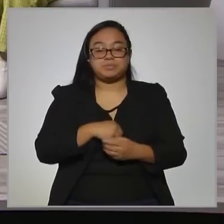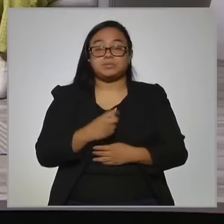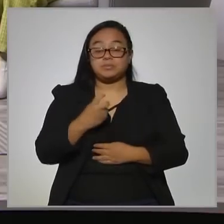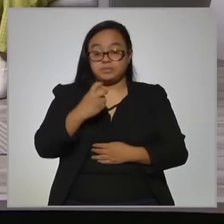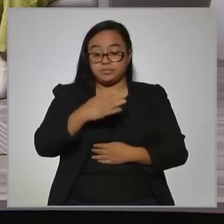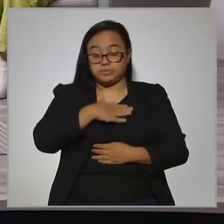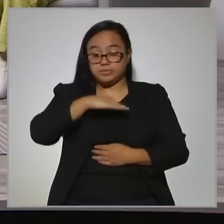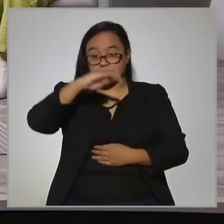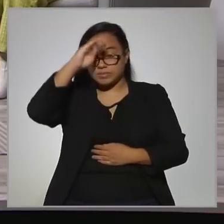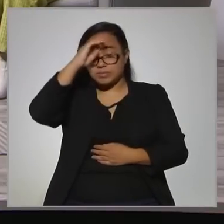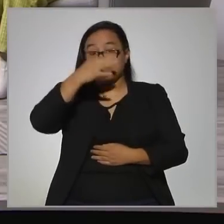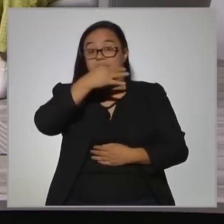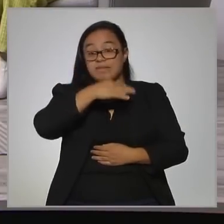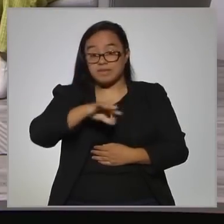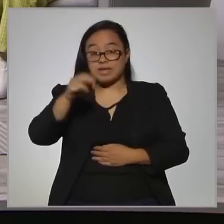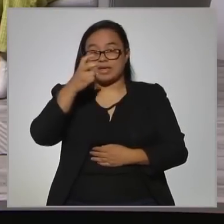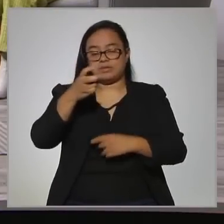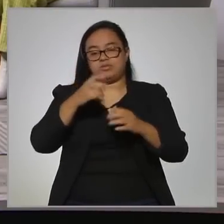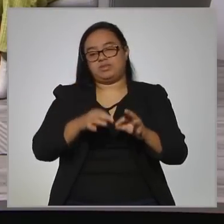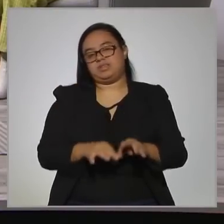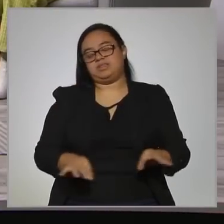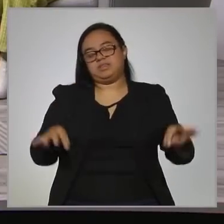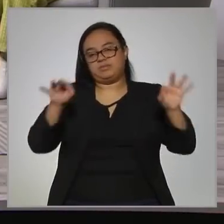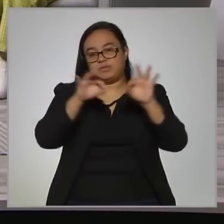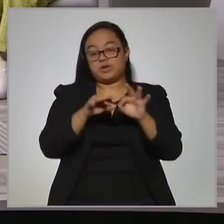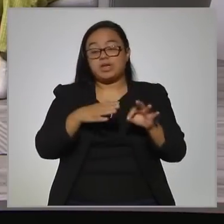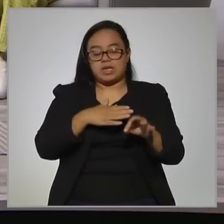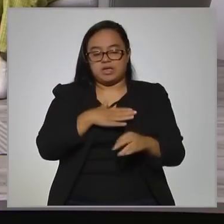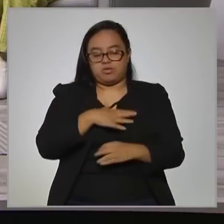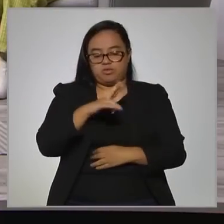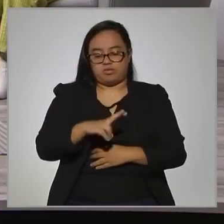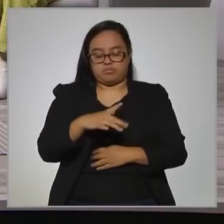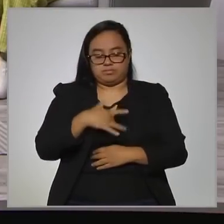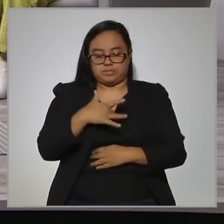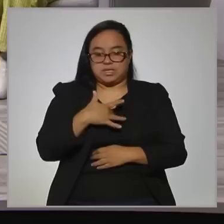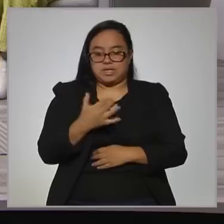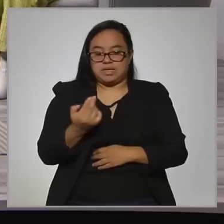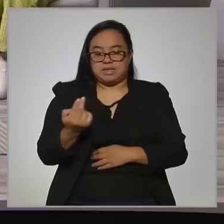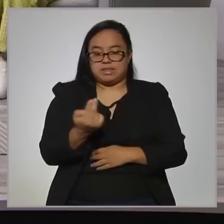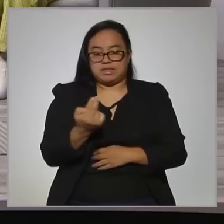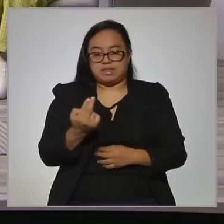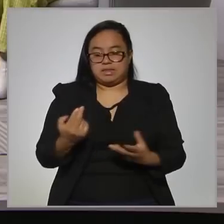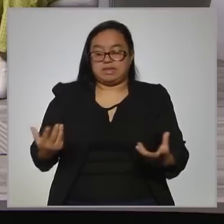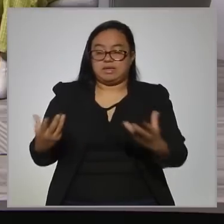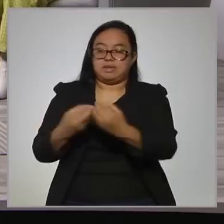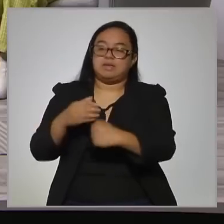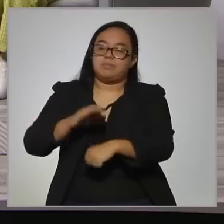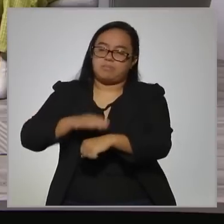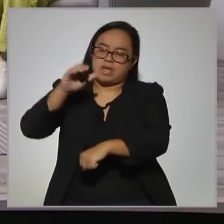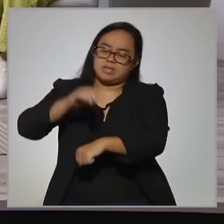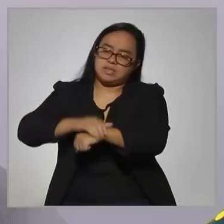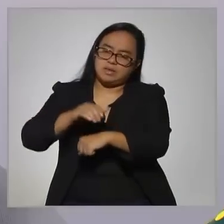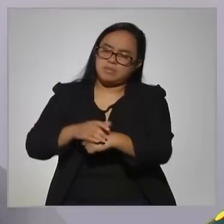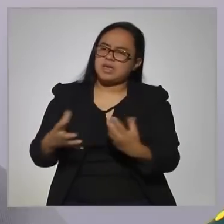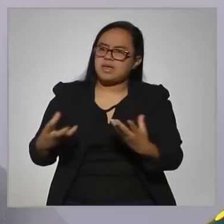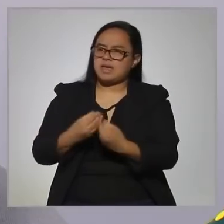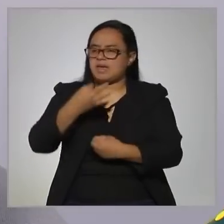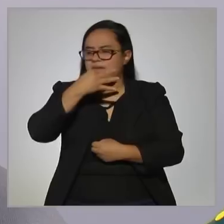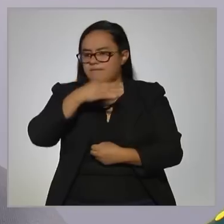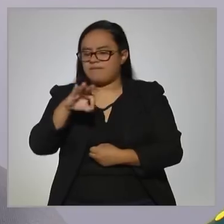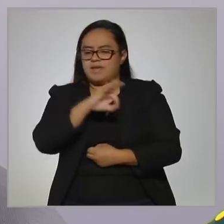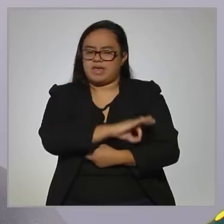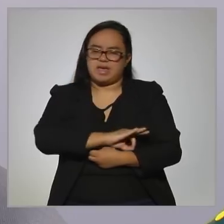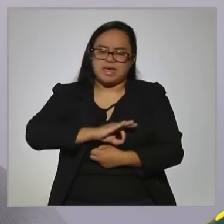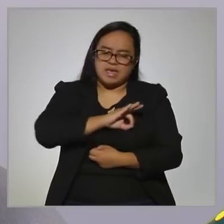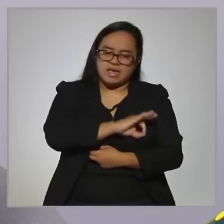que esa parte de festejo es muy importante, y yo he sentido como más necesidad de estar con los amigos y de pasar momentos felices después